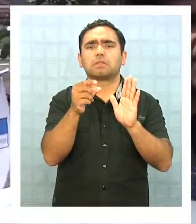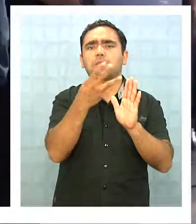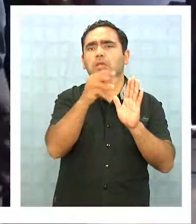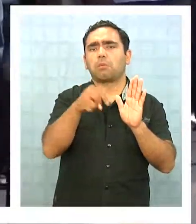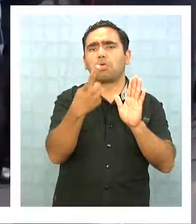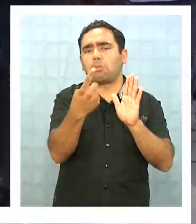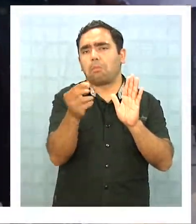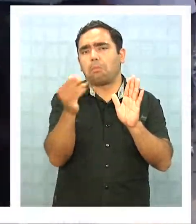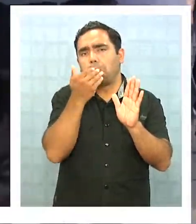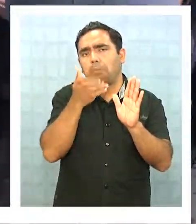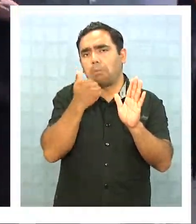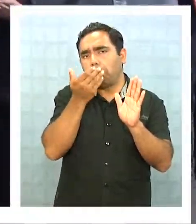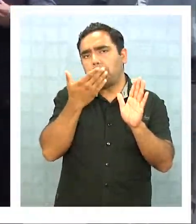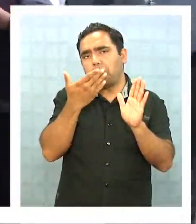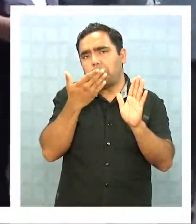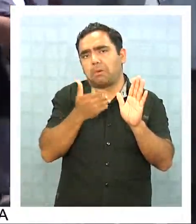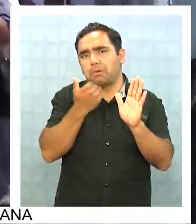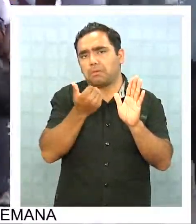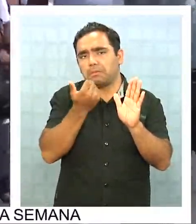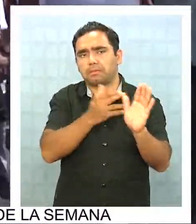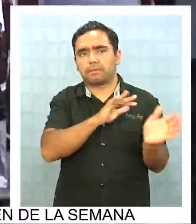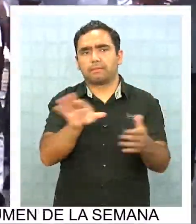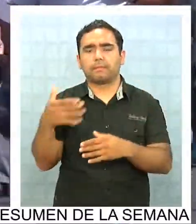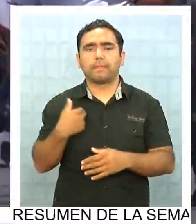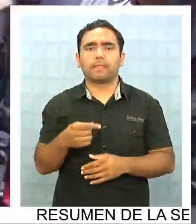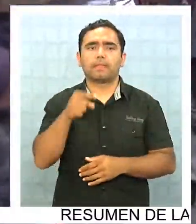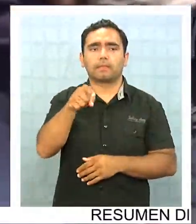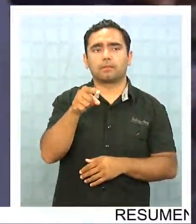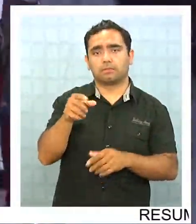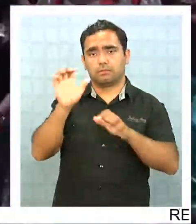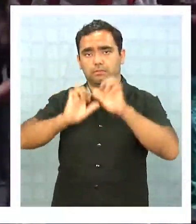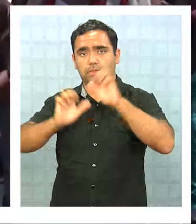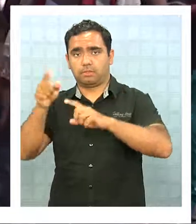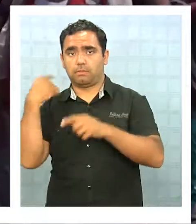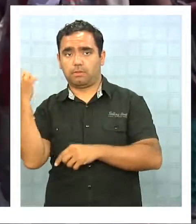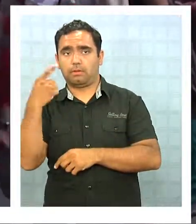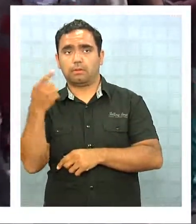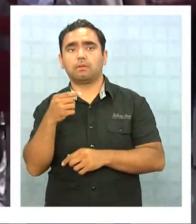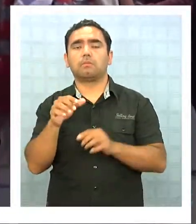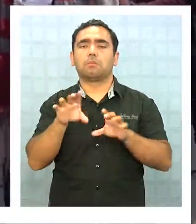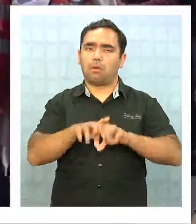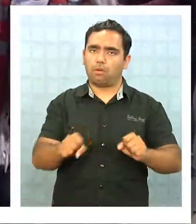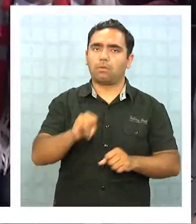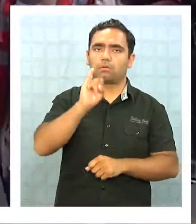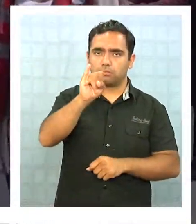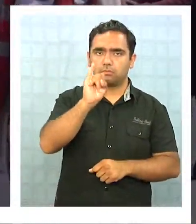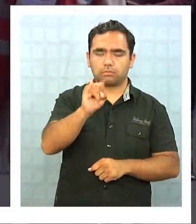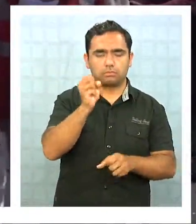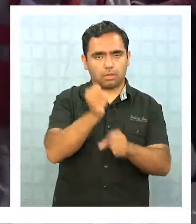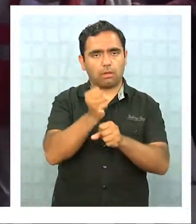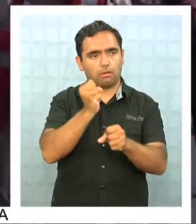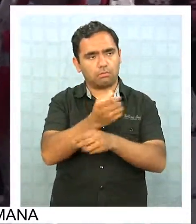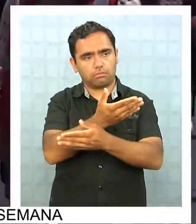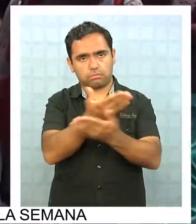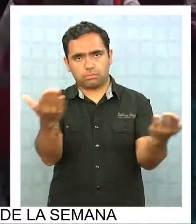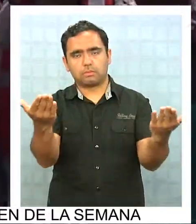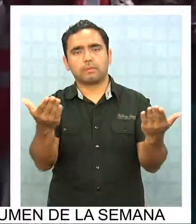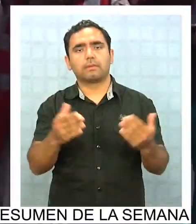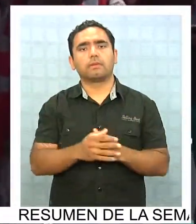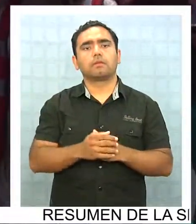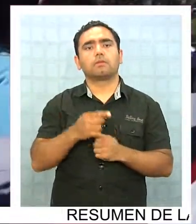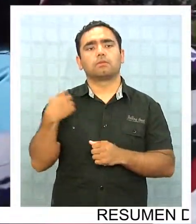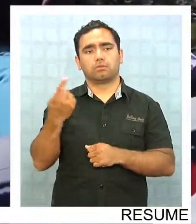insuficiente. En tanto, trabajadores del sector privado comparten la aspiración de reajuste de los trabajadores fiscales. Como trabajadores